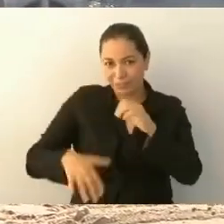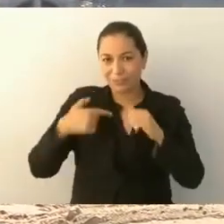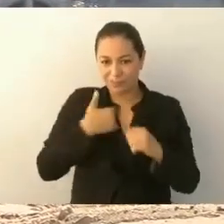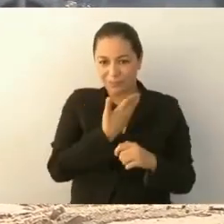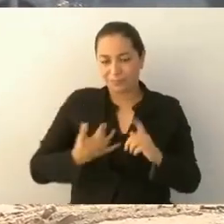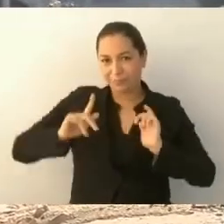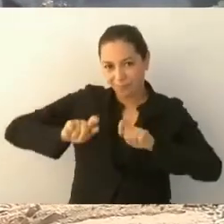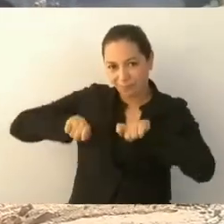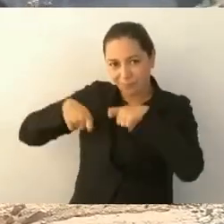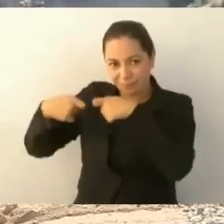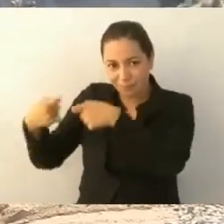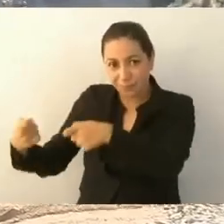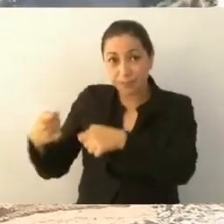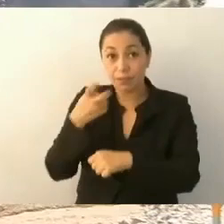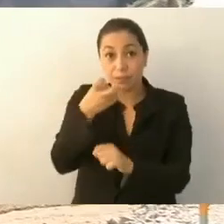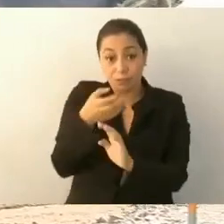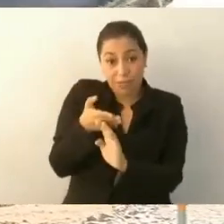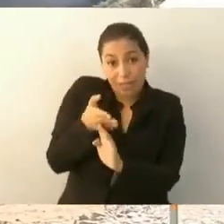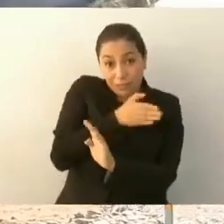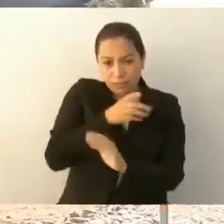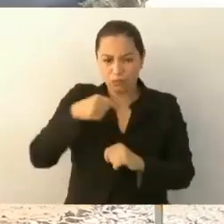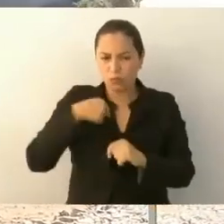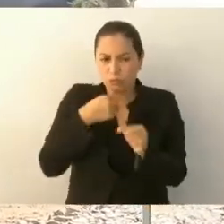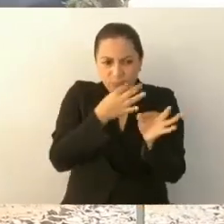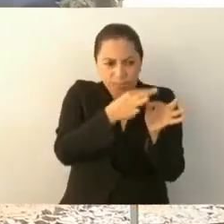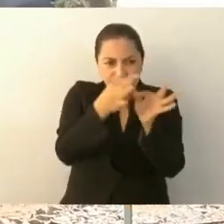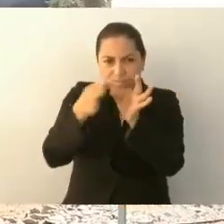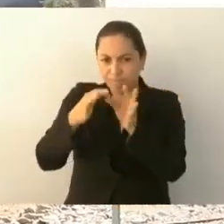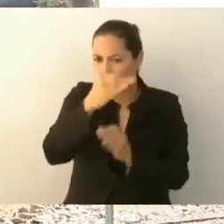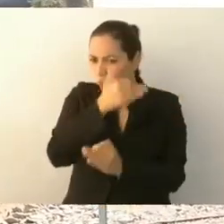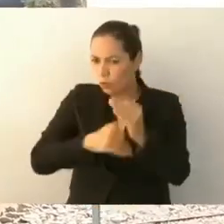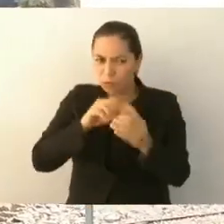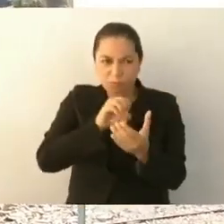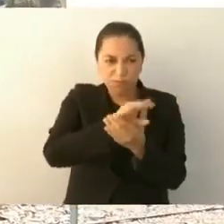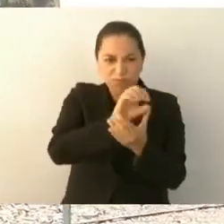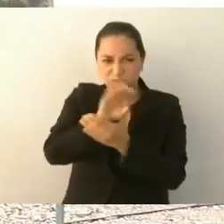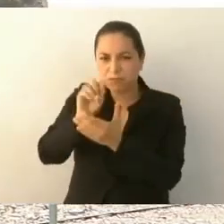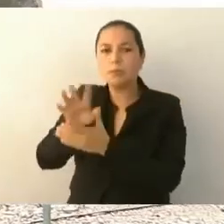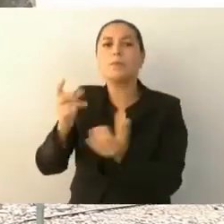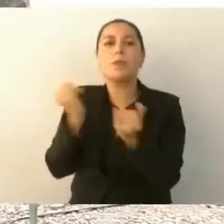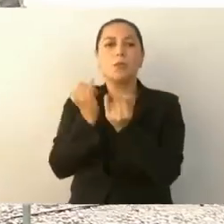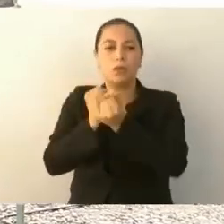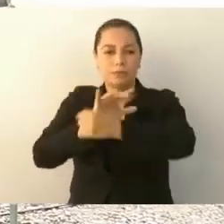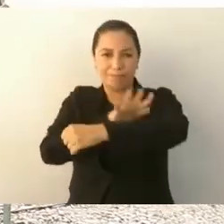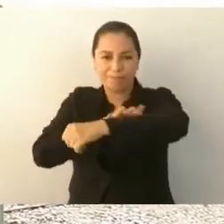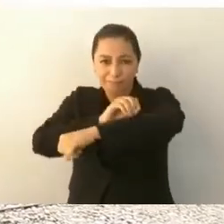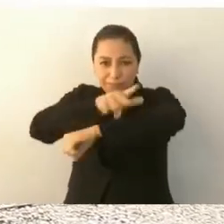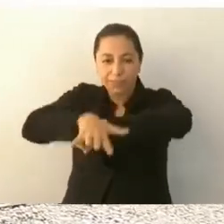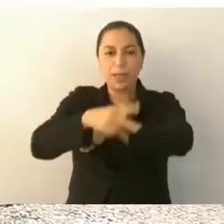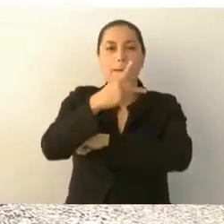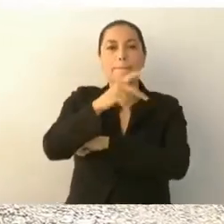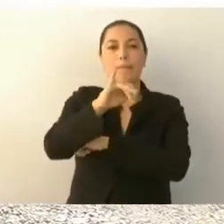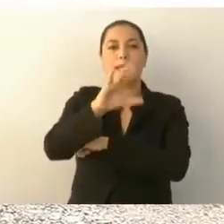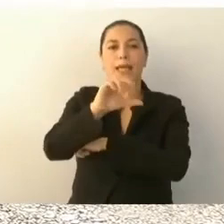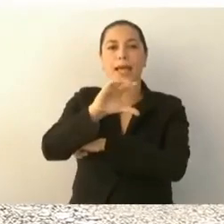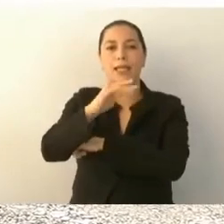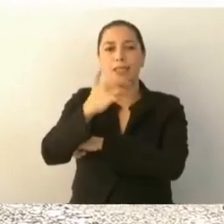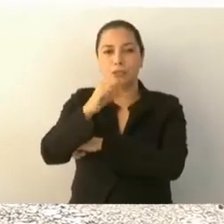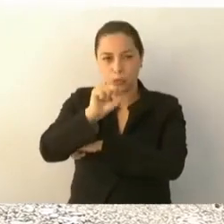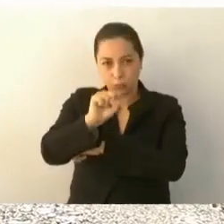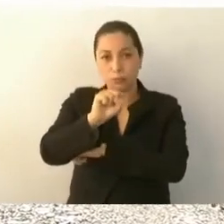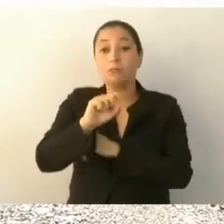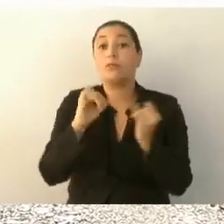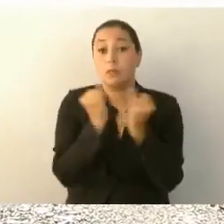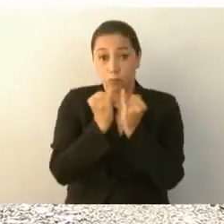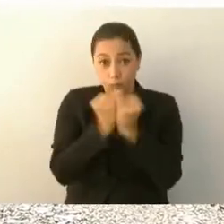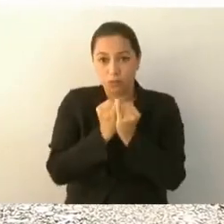que tener todo el sistema de riego de la presa Picacho. Ya el acueducto